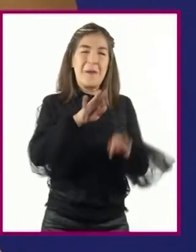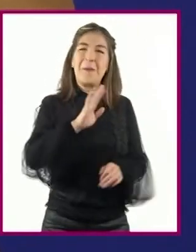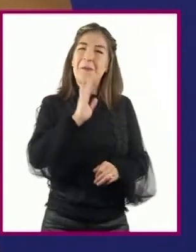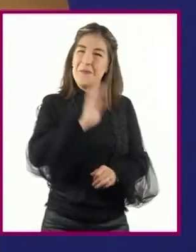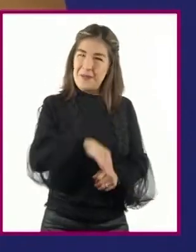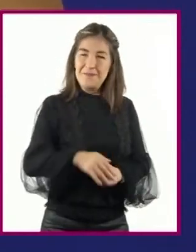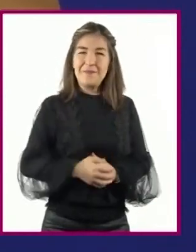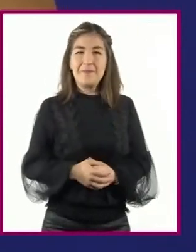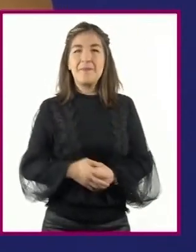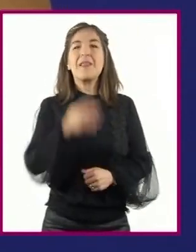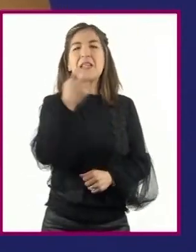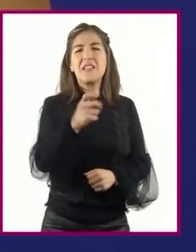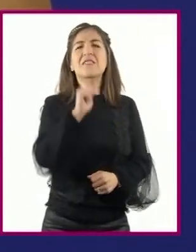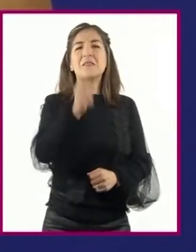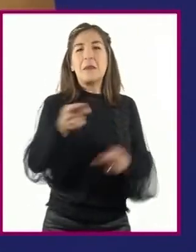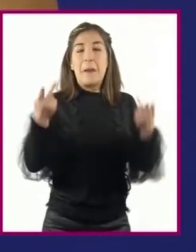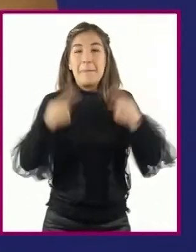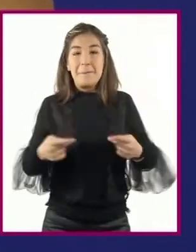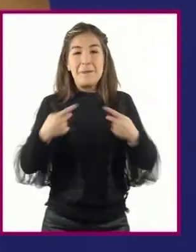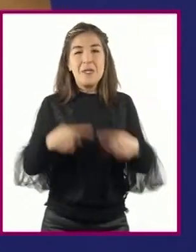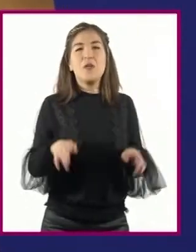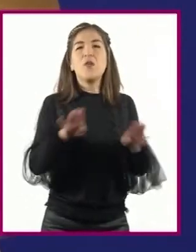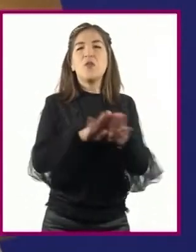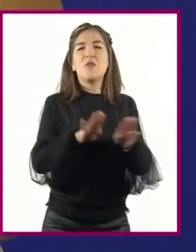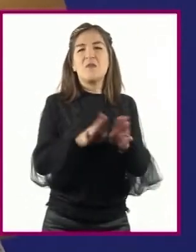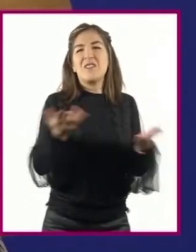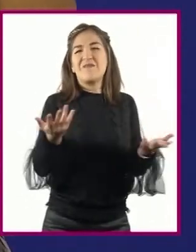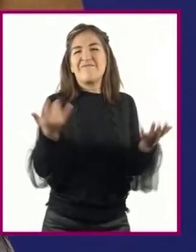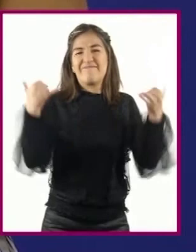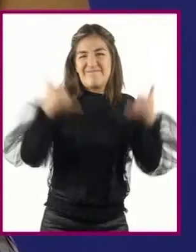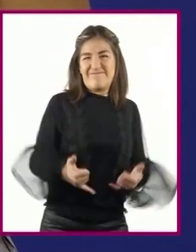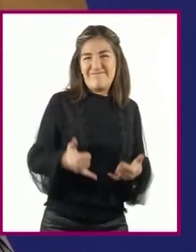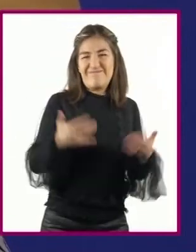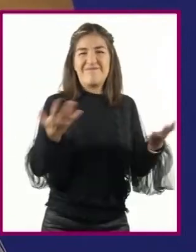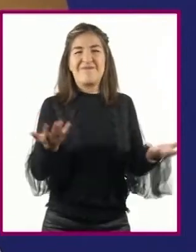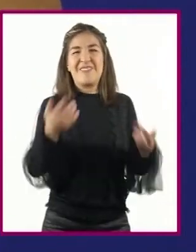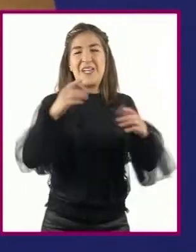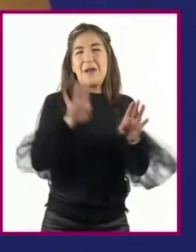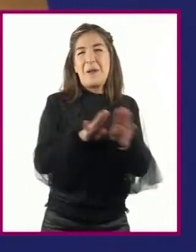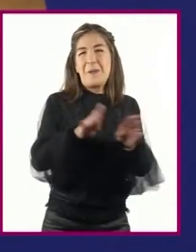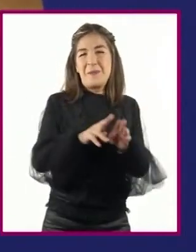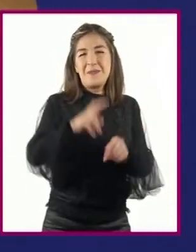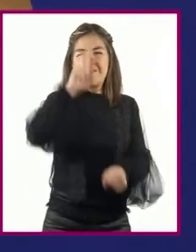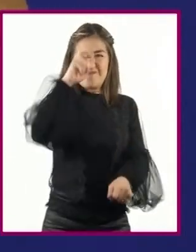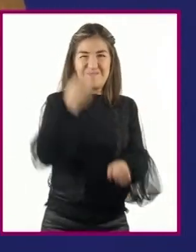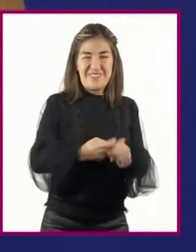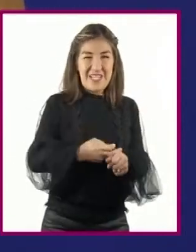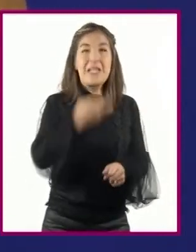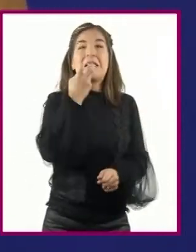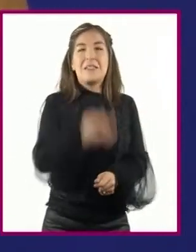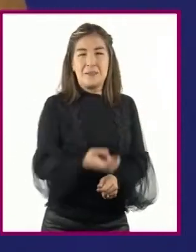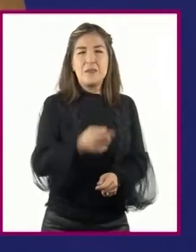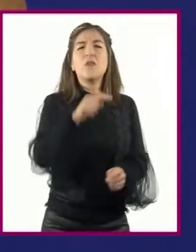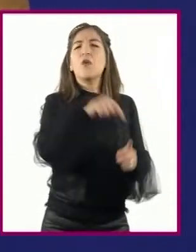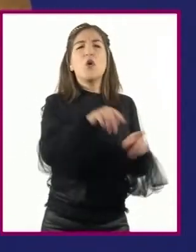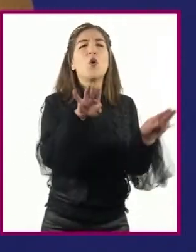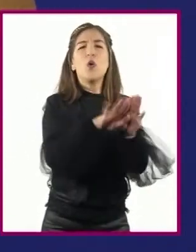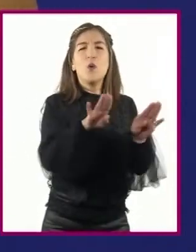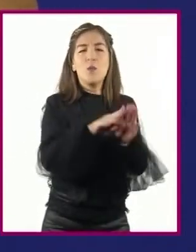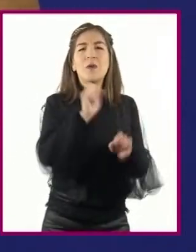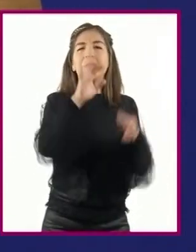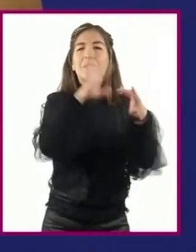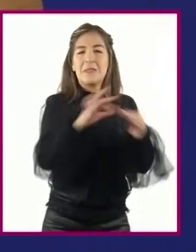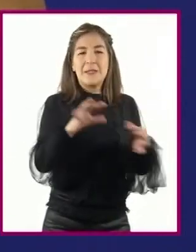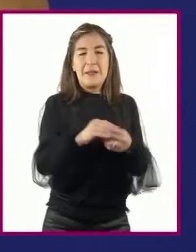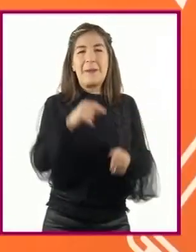Precisamente porque el protagonista es un tanto revoltoso. Esta novela se coloca en el género de la